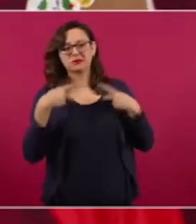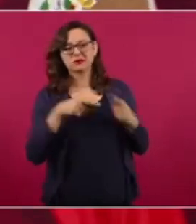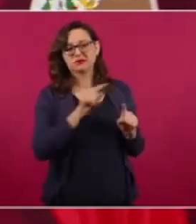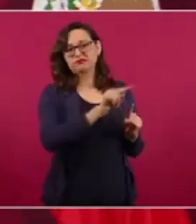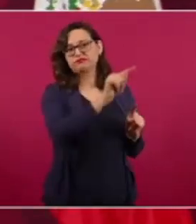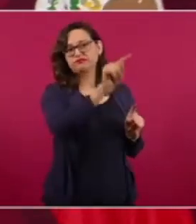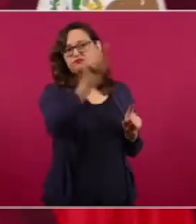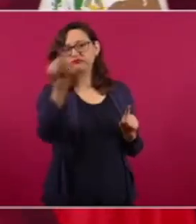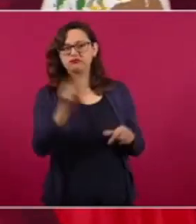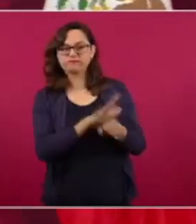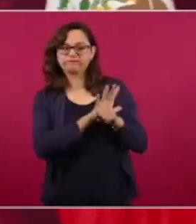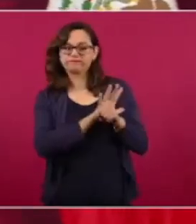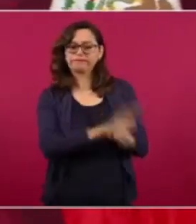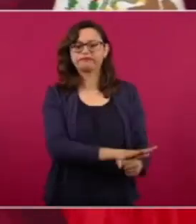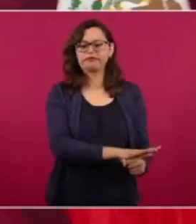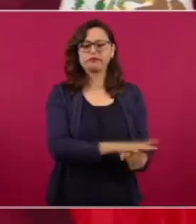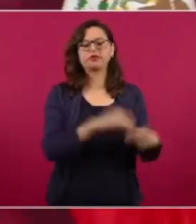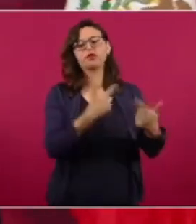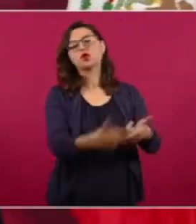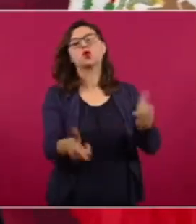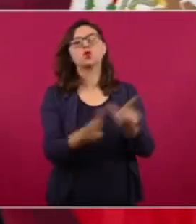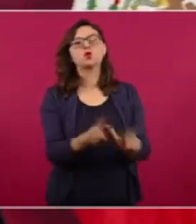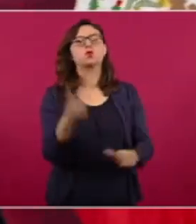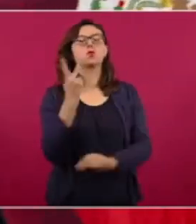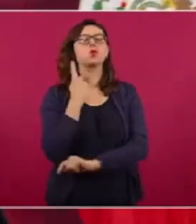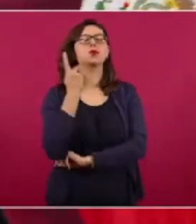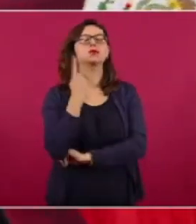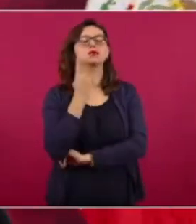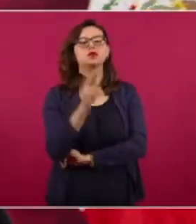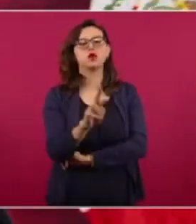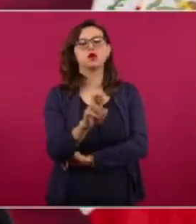de los republicanos